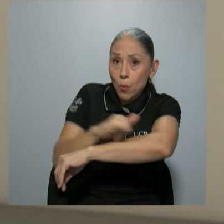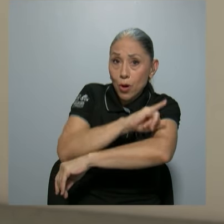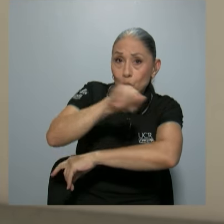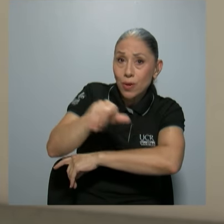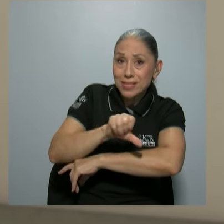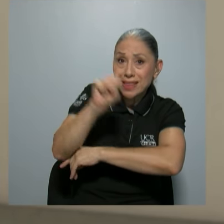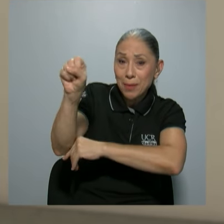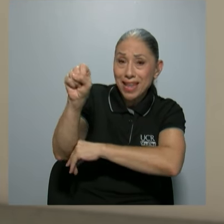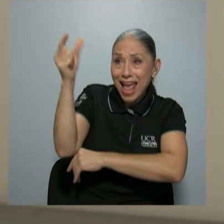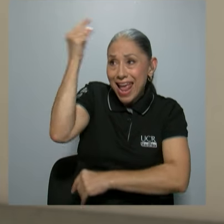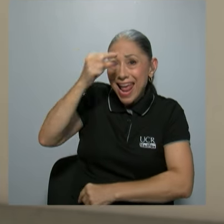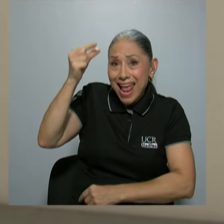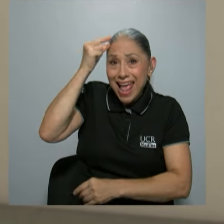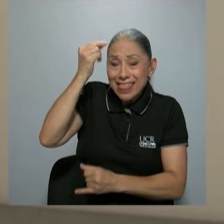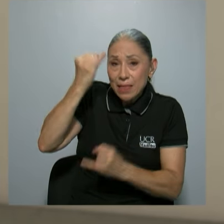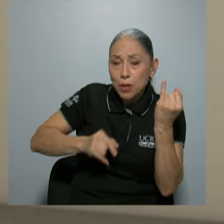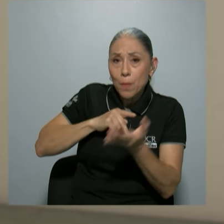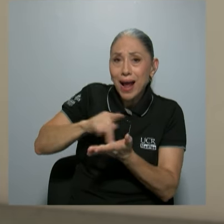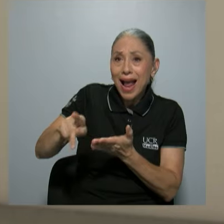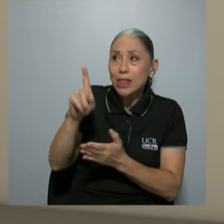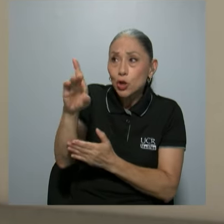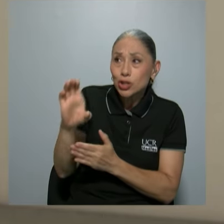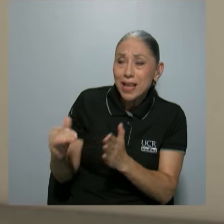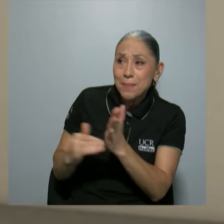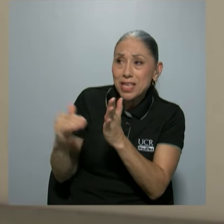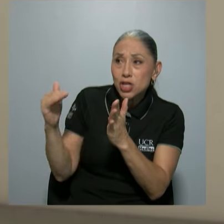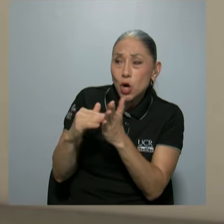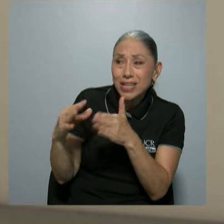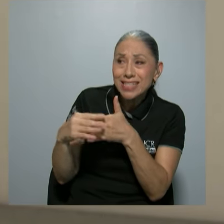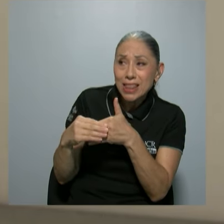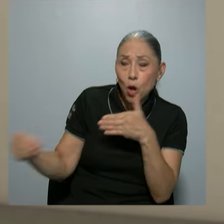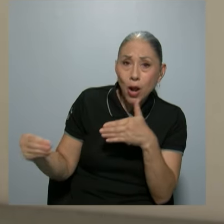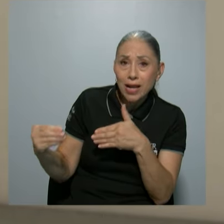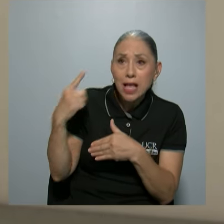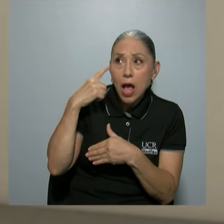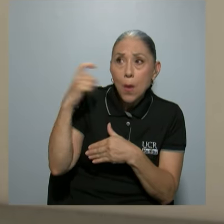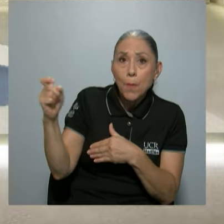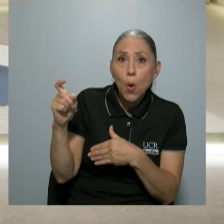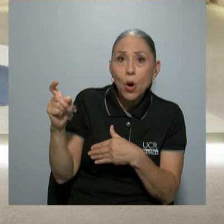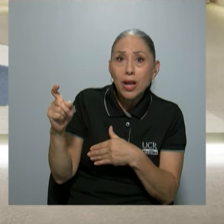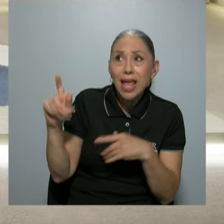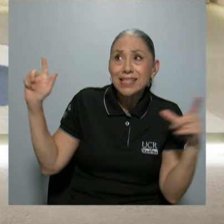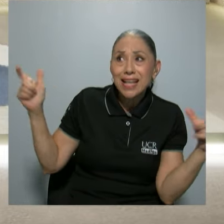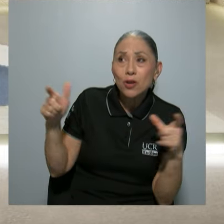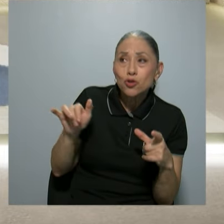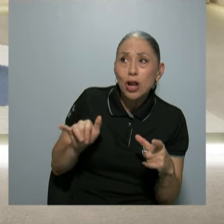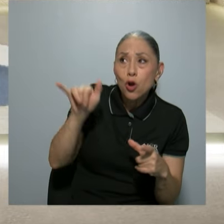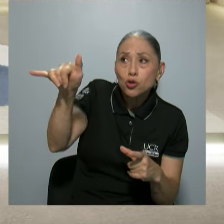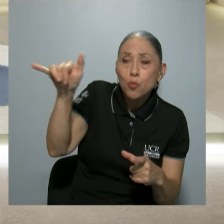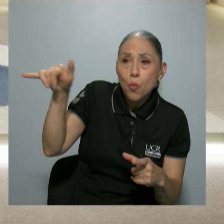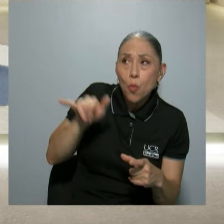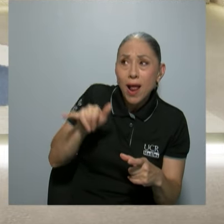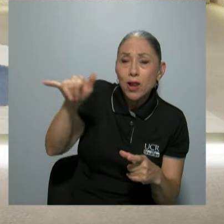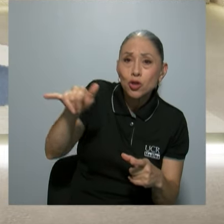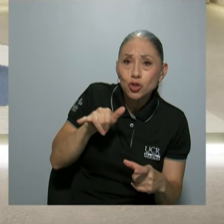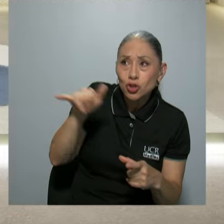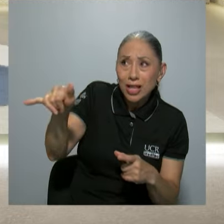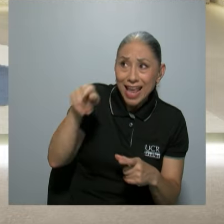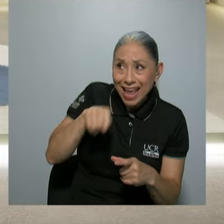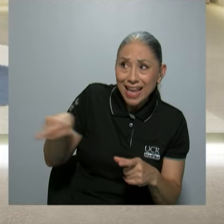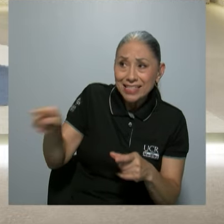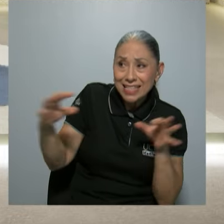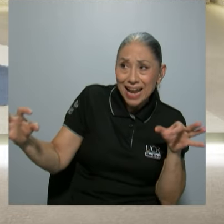pagando 100 millones de colones de dólares porque no se redujeron los vuelos. Esas serían las alianzas público-privadas